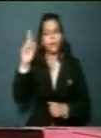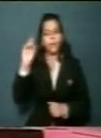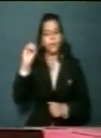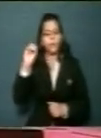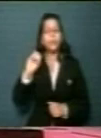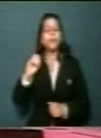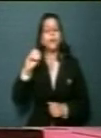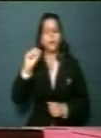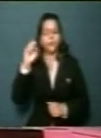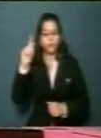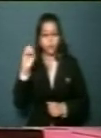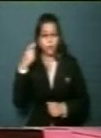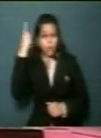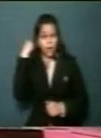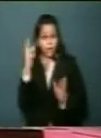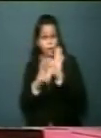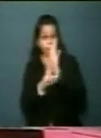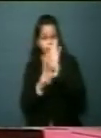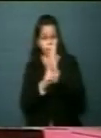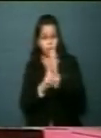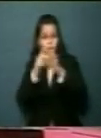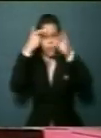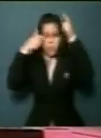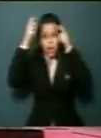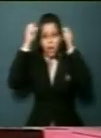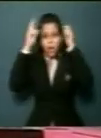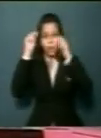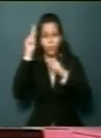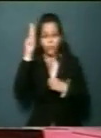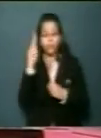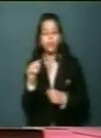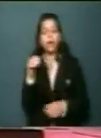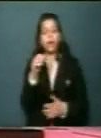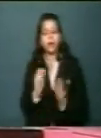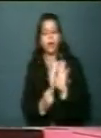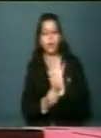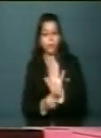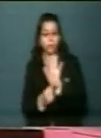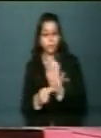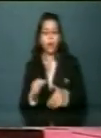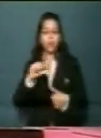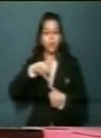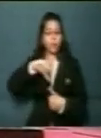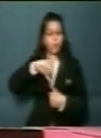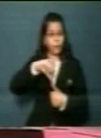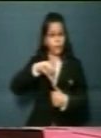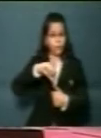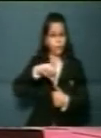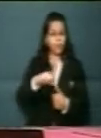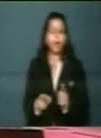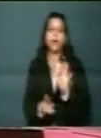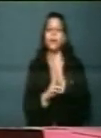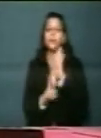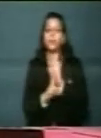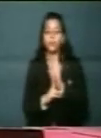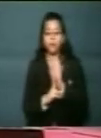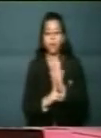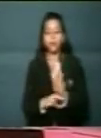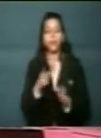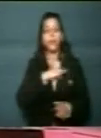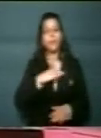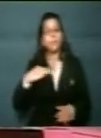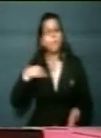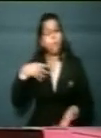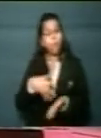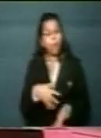representante del señor Secretario General de las Naciones Unidas para Centroamérica. Señores representantes del Ministerio